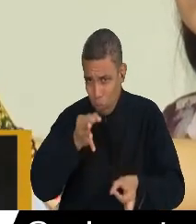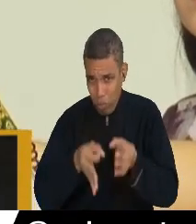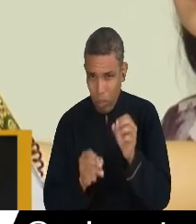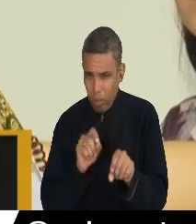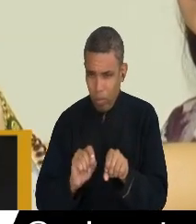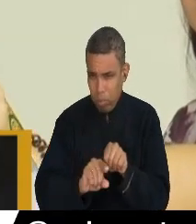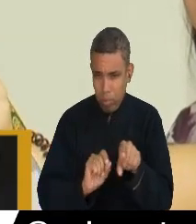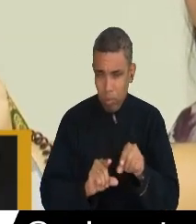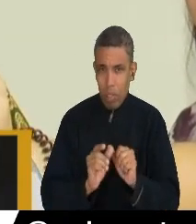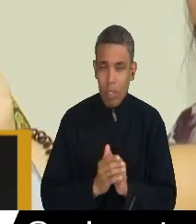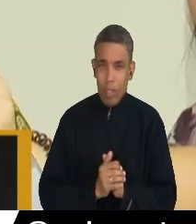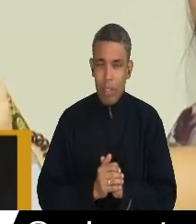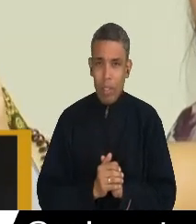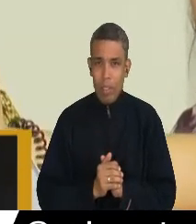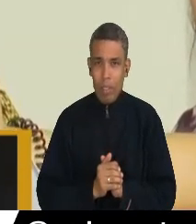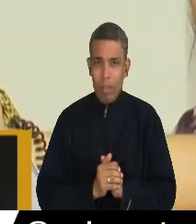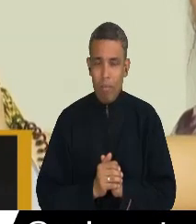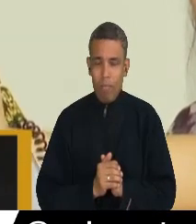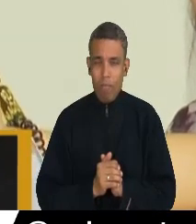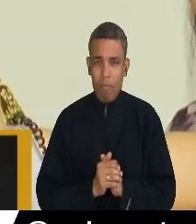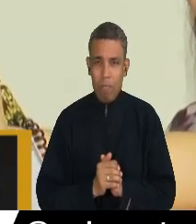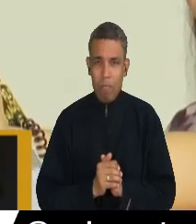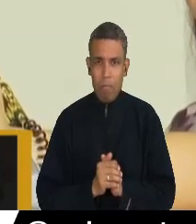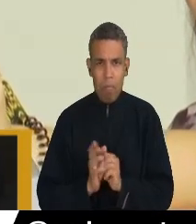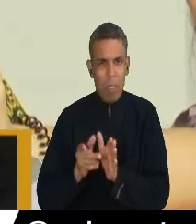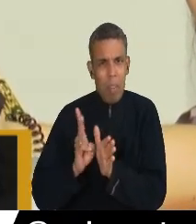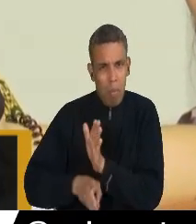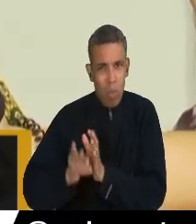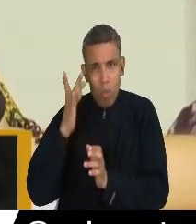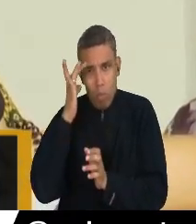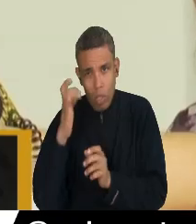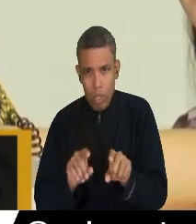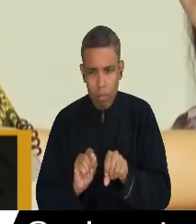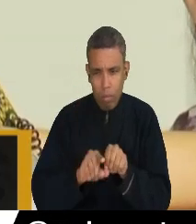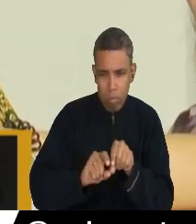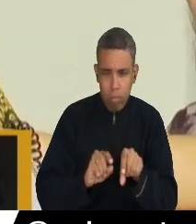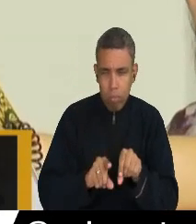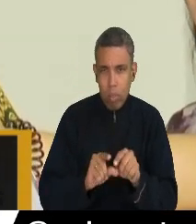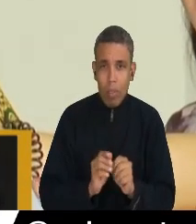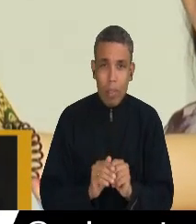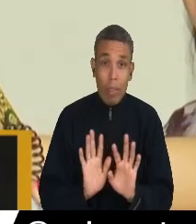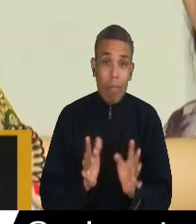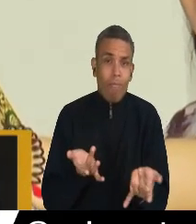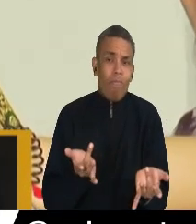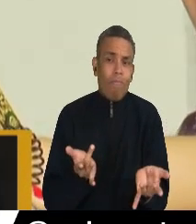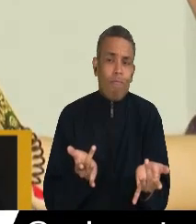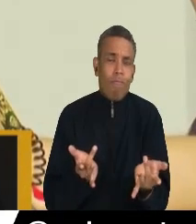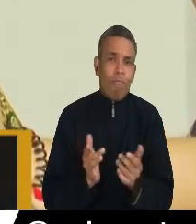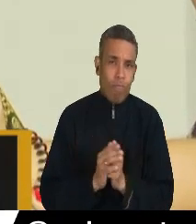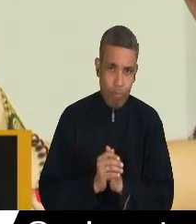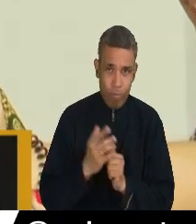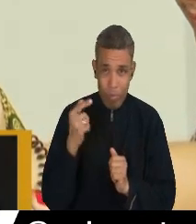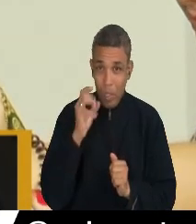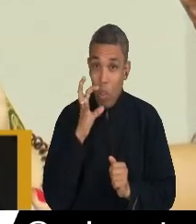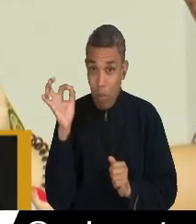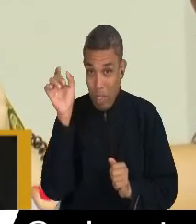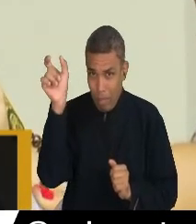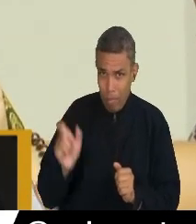con el indiciado acerca del homicidio, pues estamos a la espera de que el juez ya